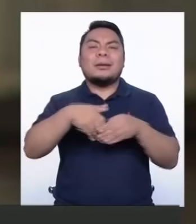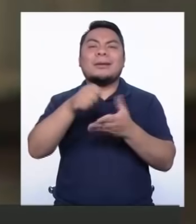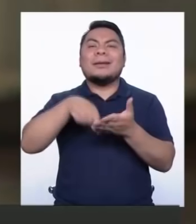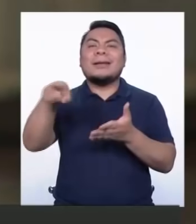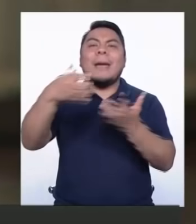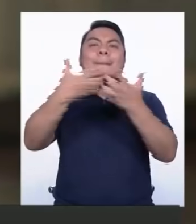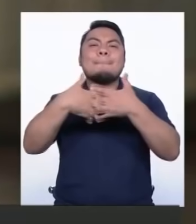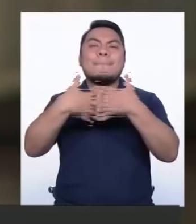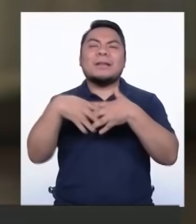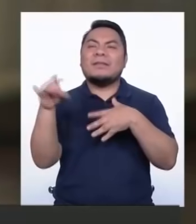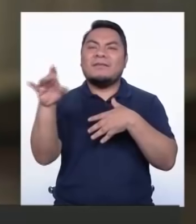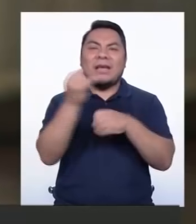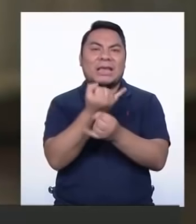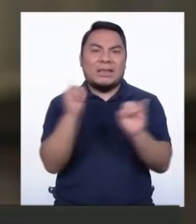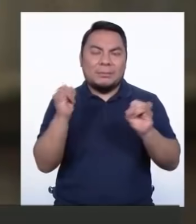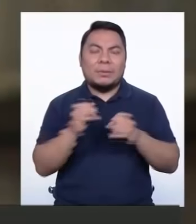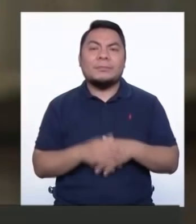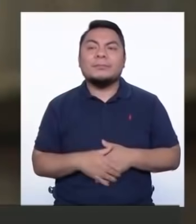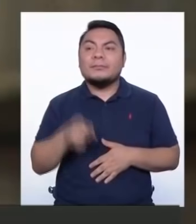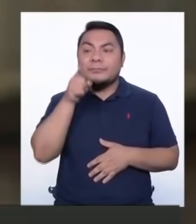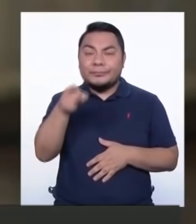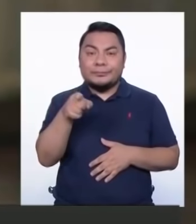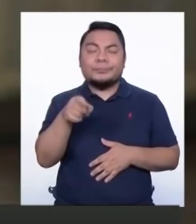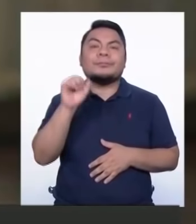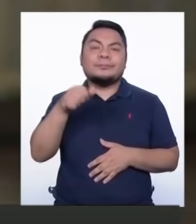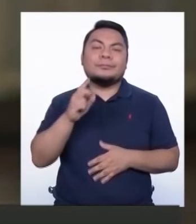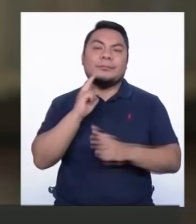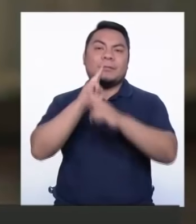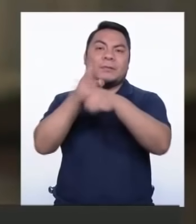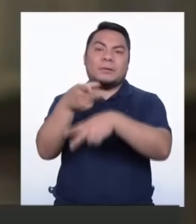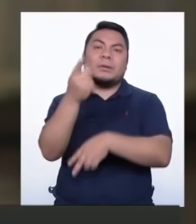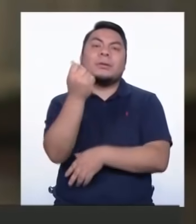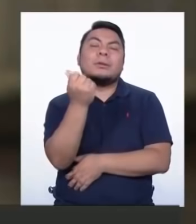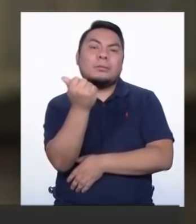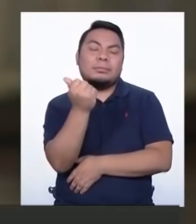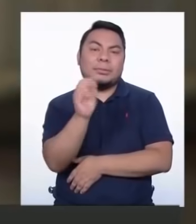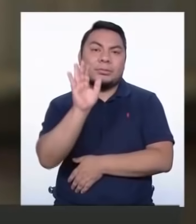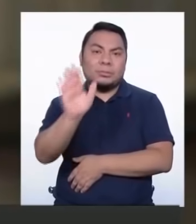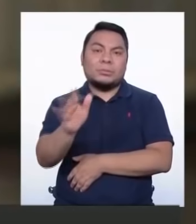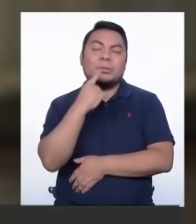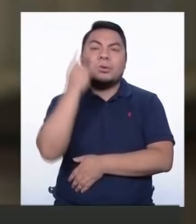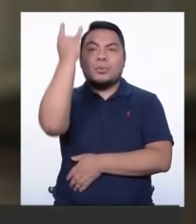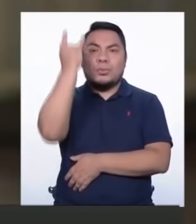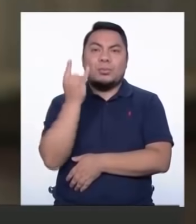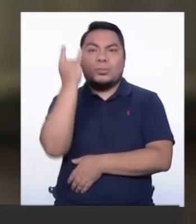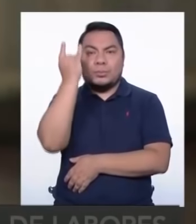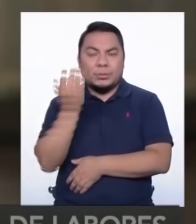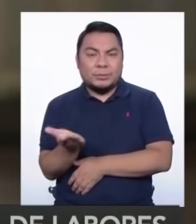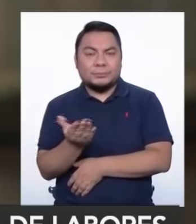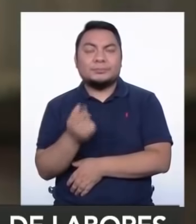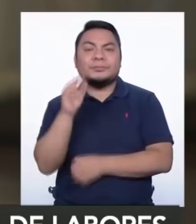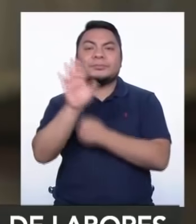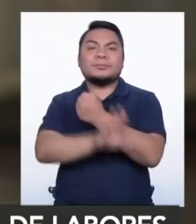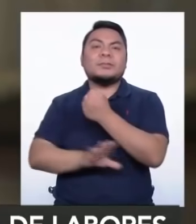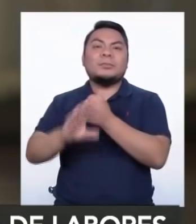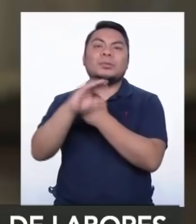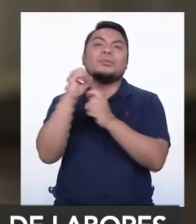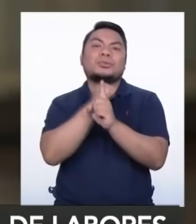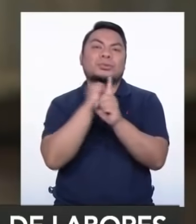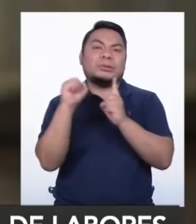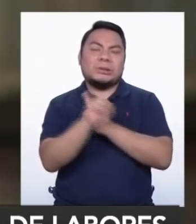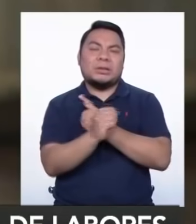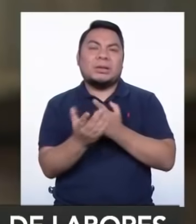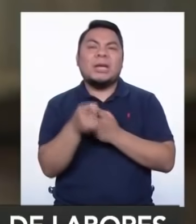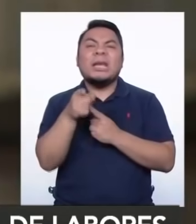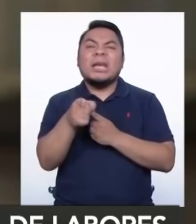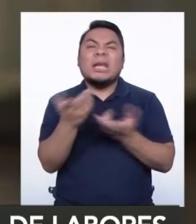microempresas, se crea una prestación económica excepcional de emergencia de protección social.